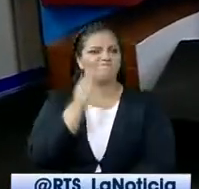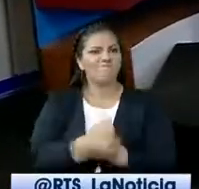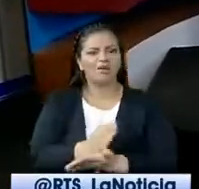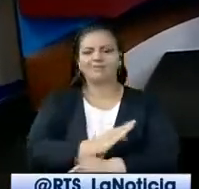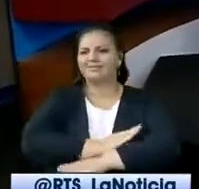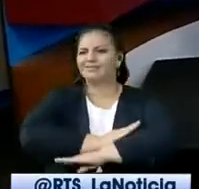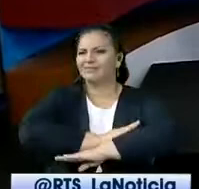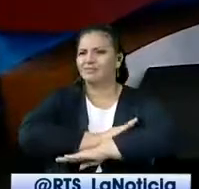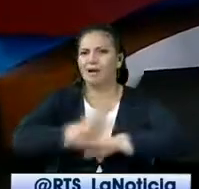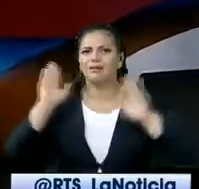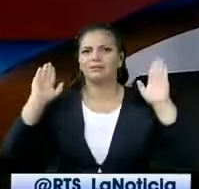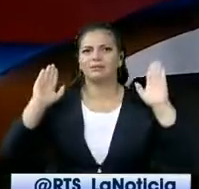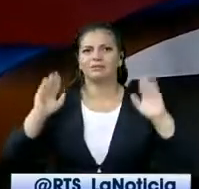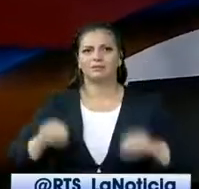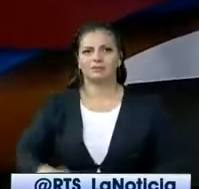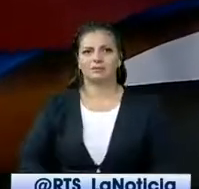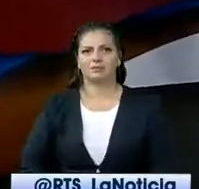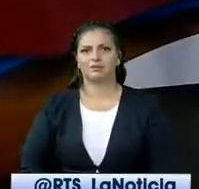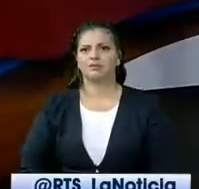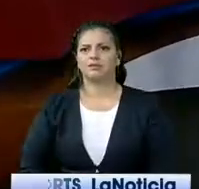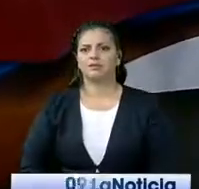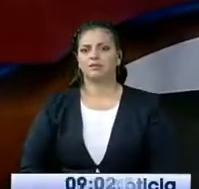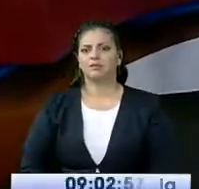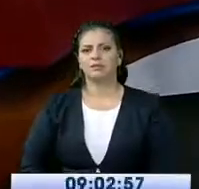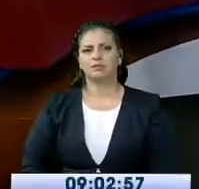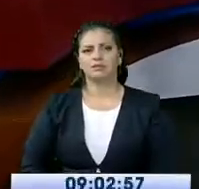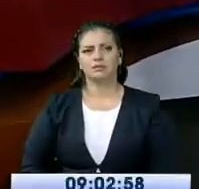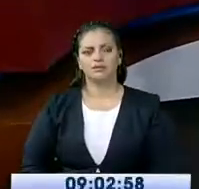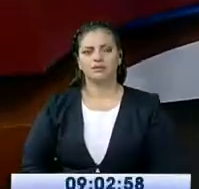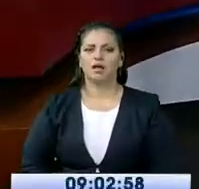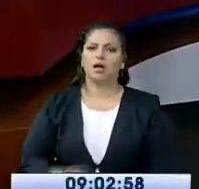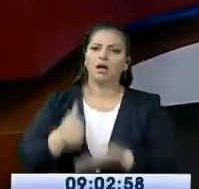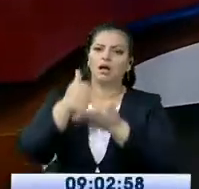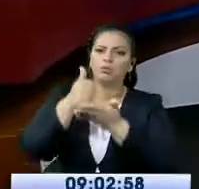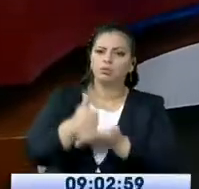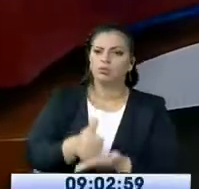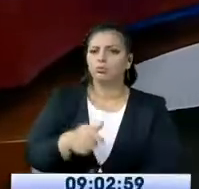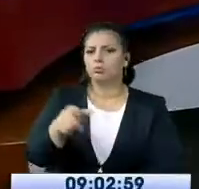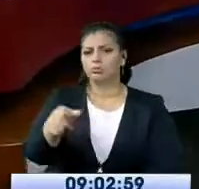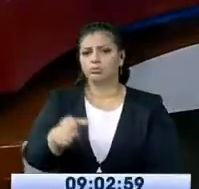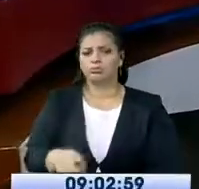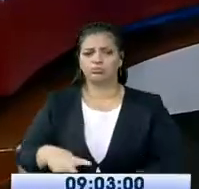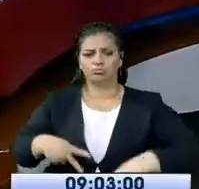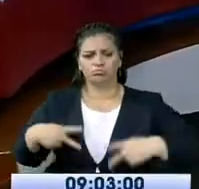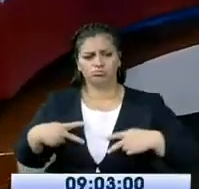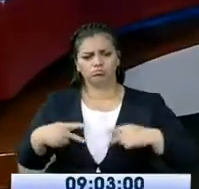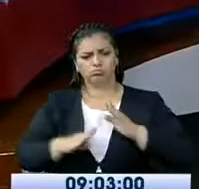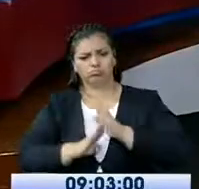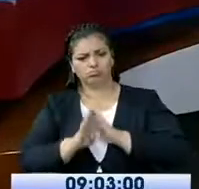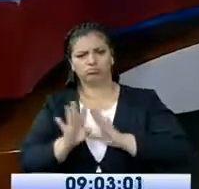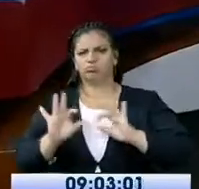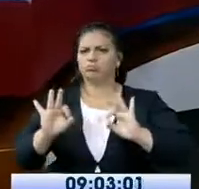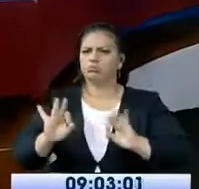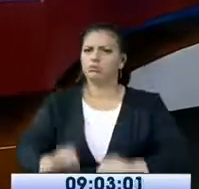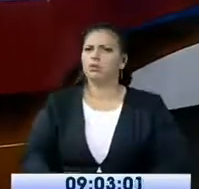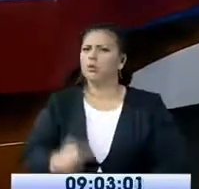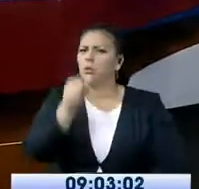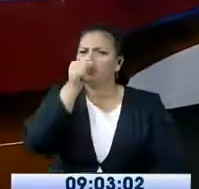se adentre en nuestras vidas, ni en la tuya ni en la de nadie. Por eso estamos aquí, para